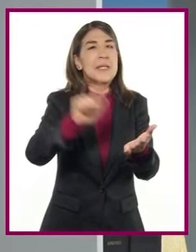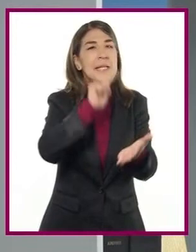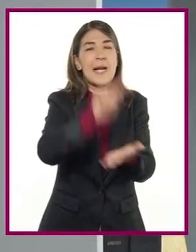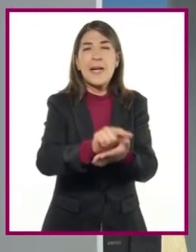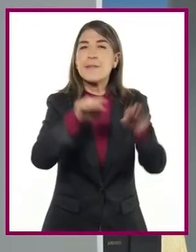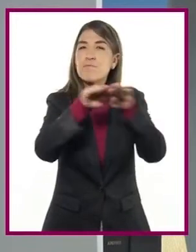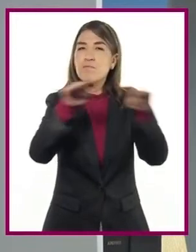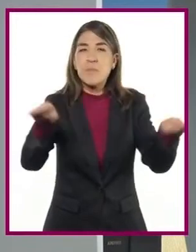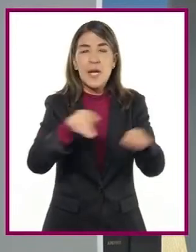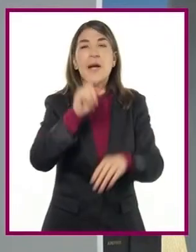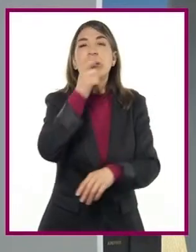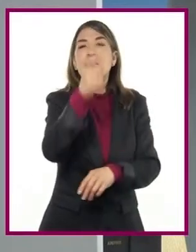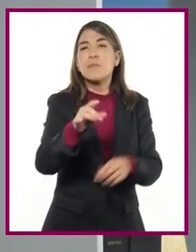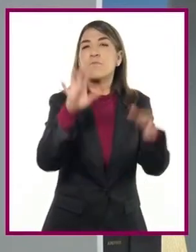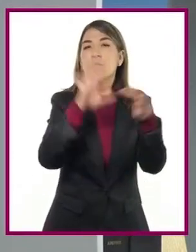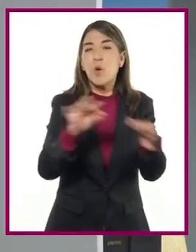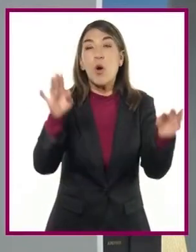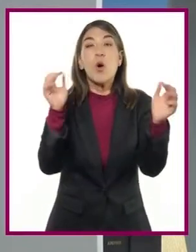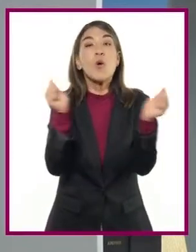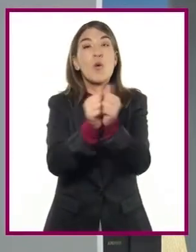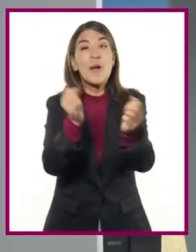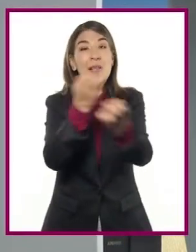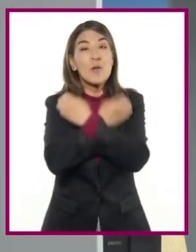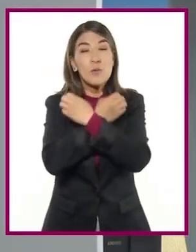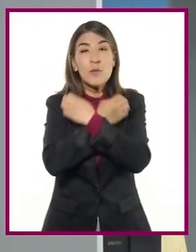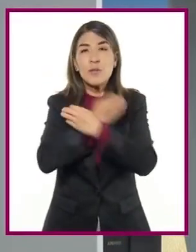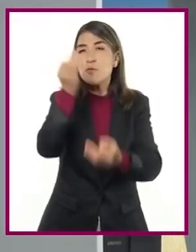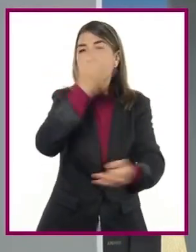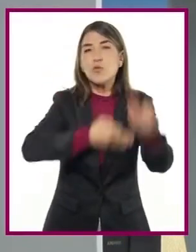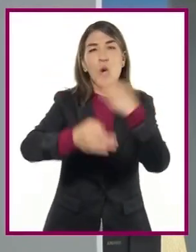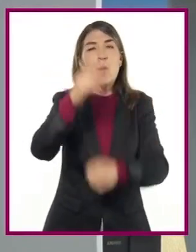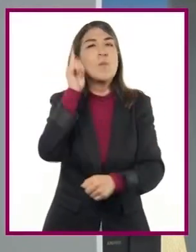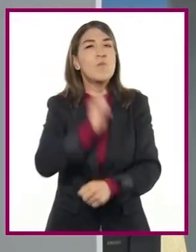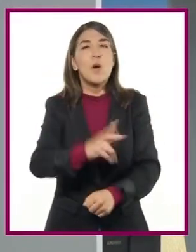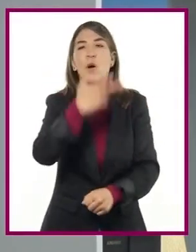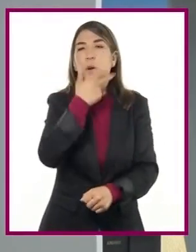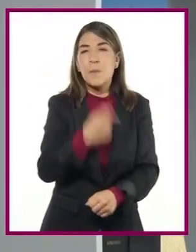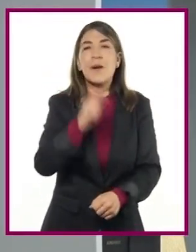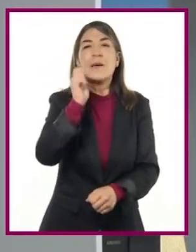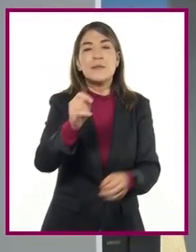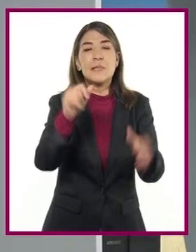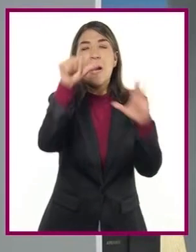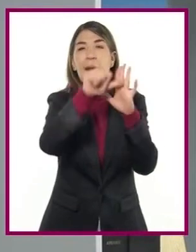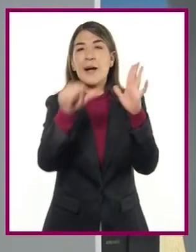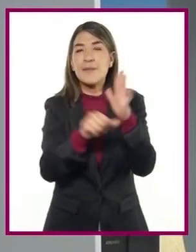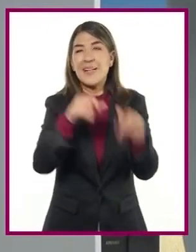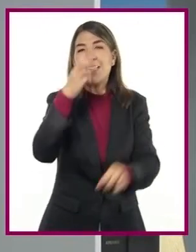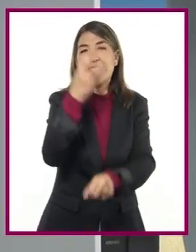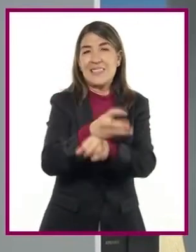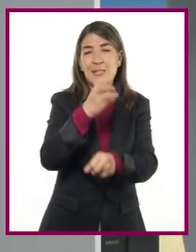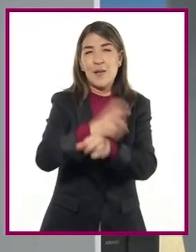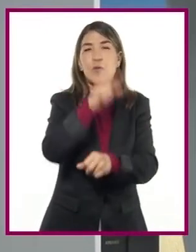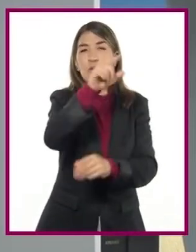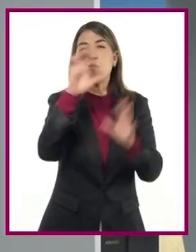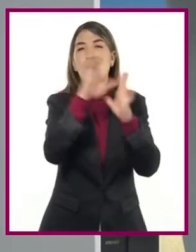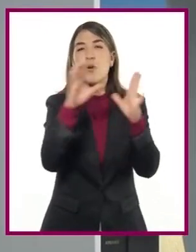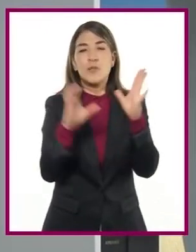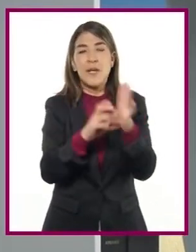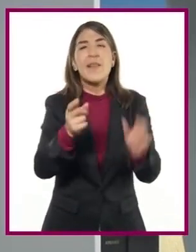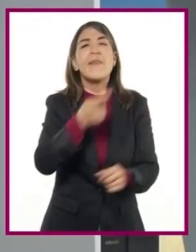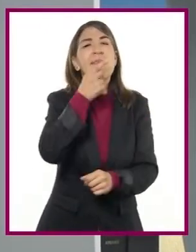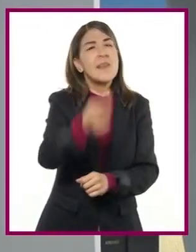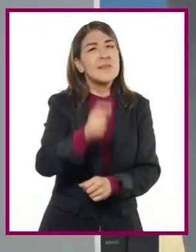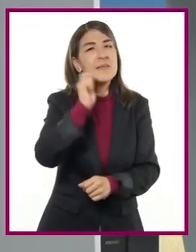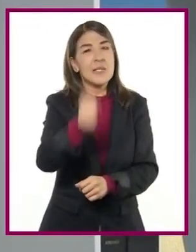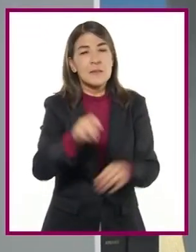caso de ella está cumpliendo con la educación para todas y todos, a la que hace referencia el artículo 3º constitucional, que nos